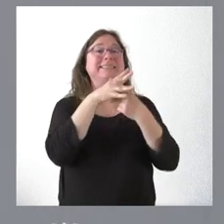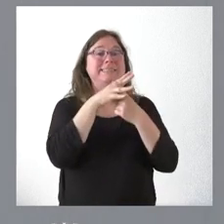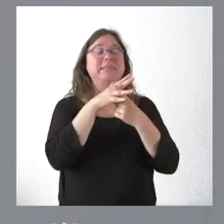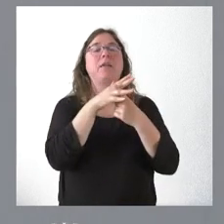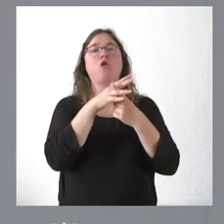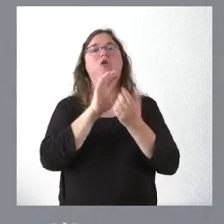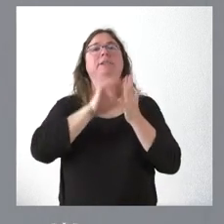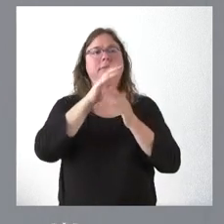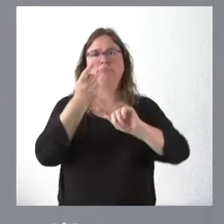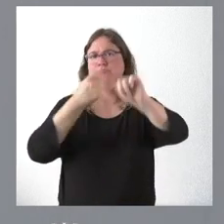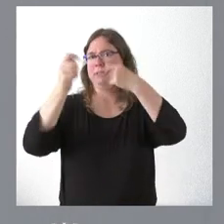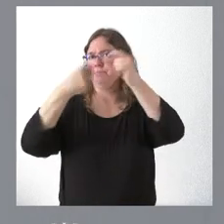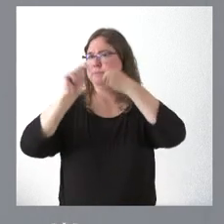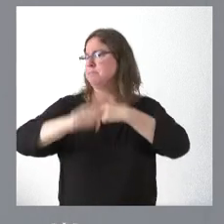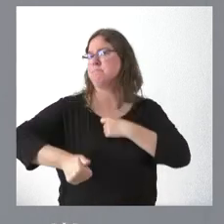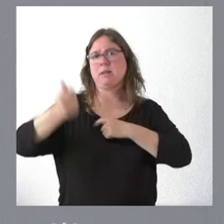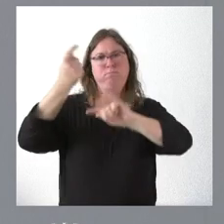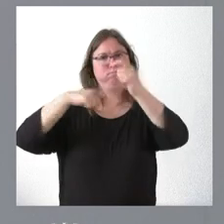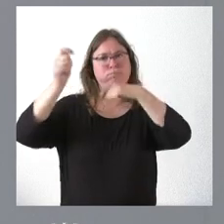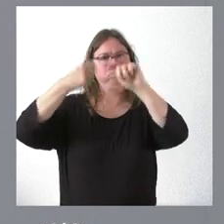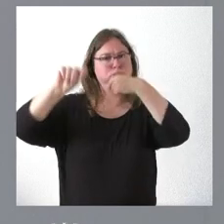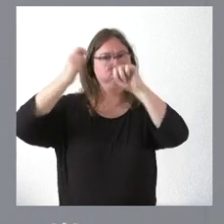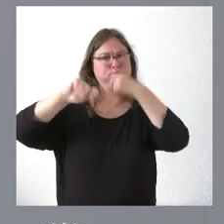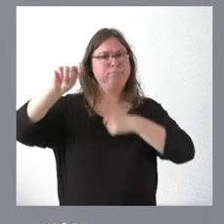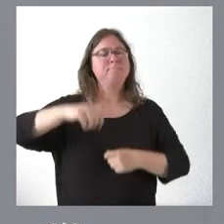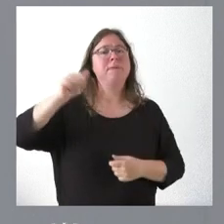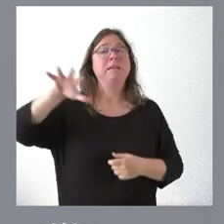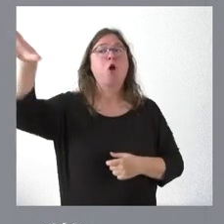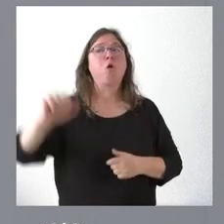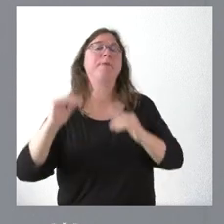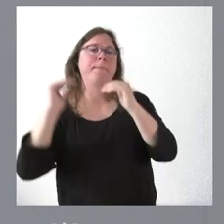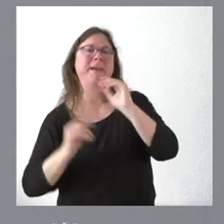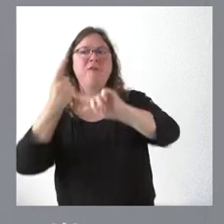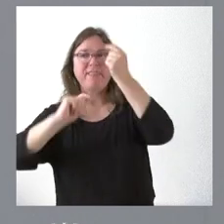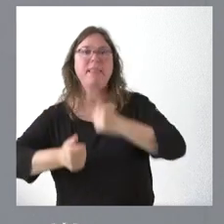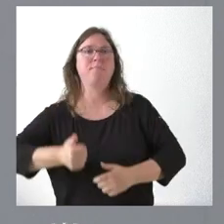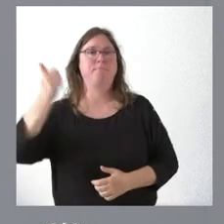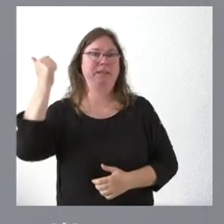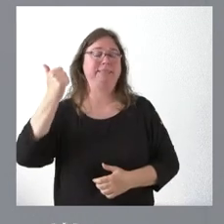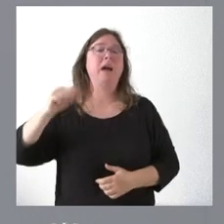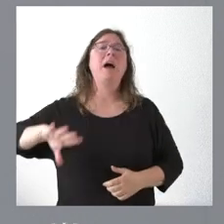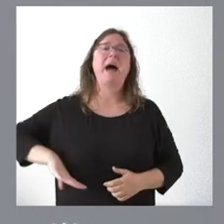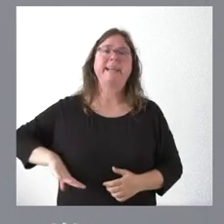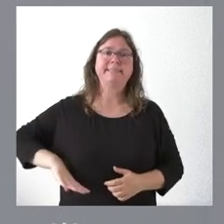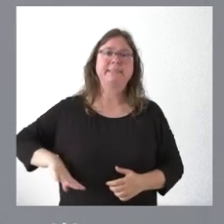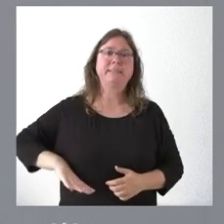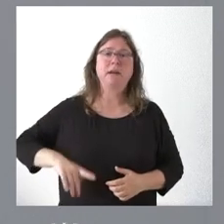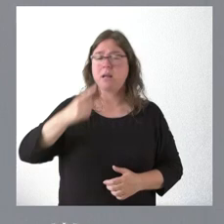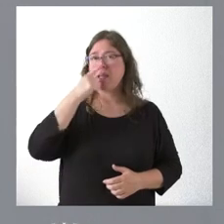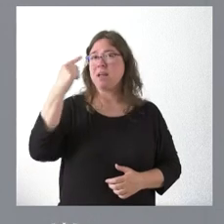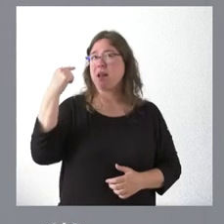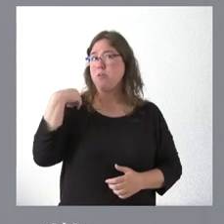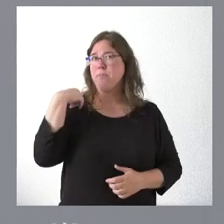comercial. En ambos países Castilla y León exporta más de lo que importa. A Argentina el año pasado